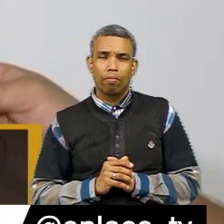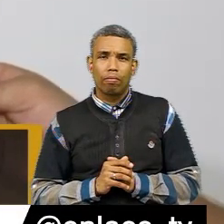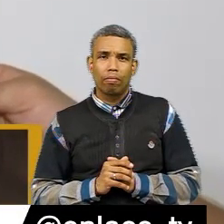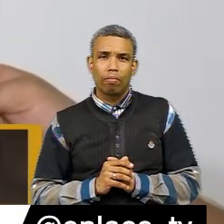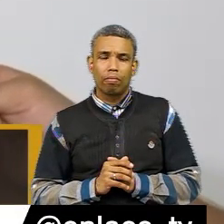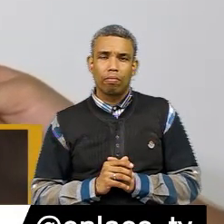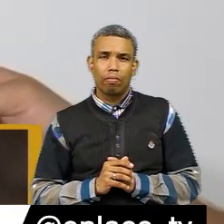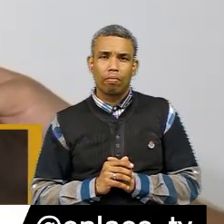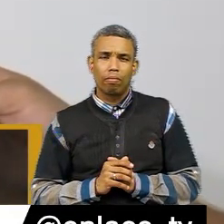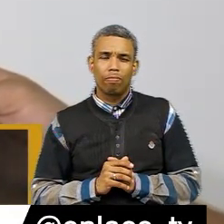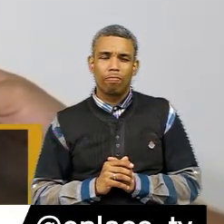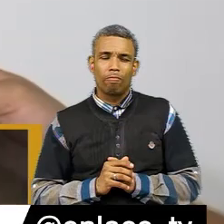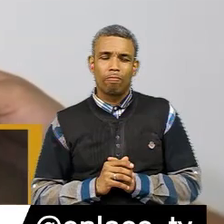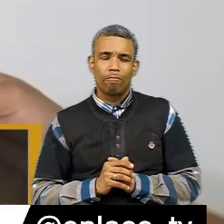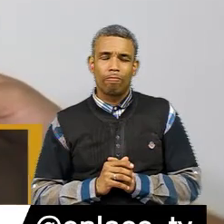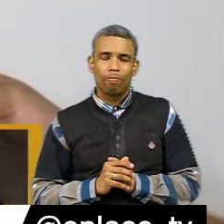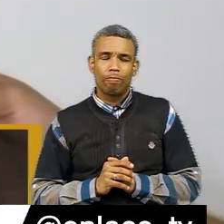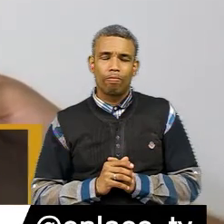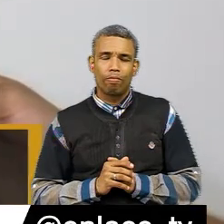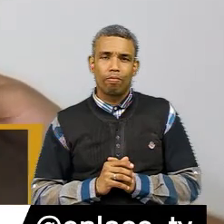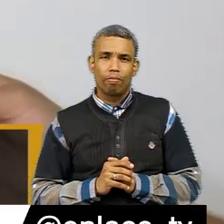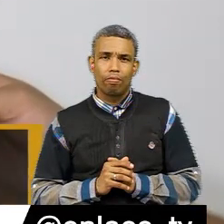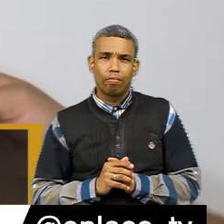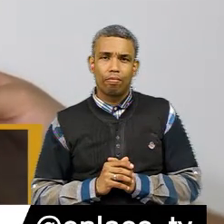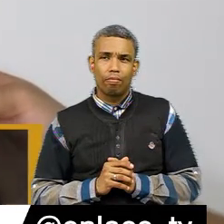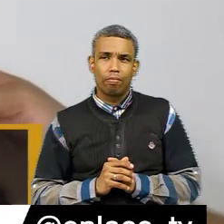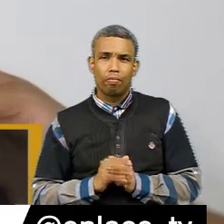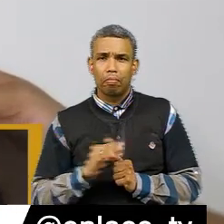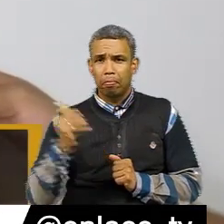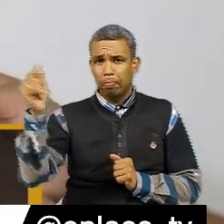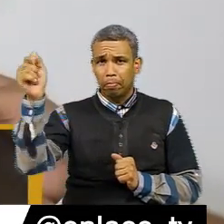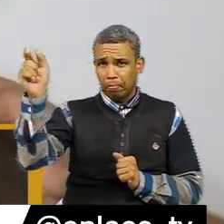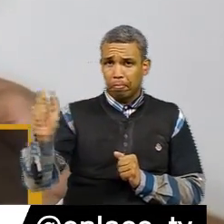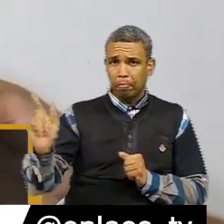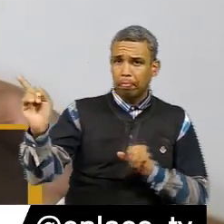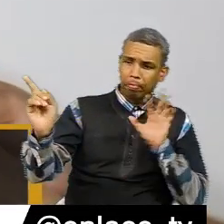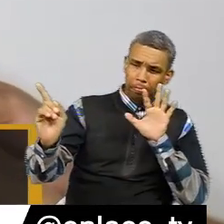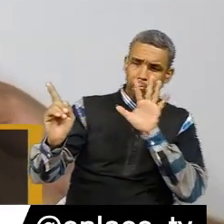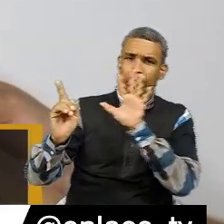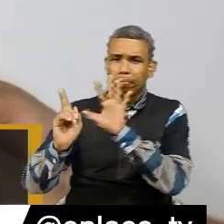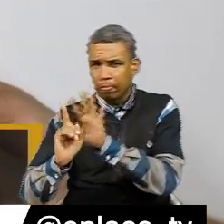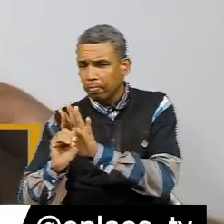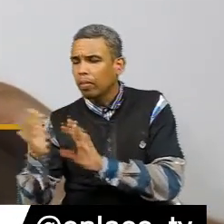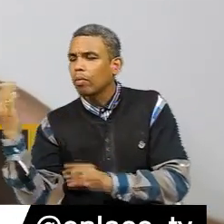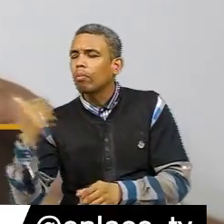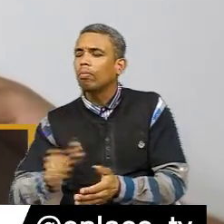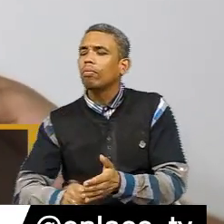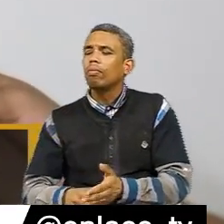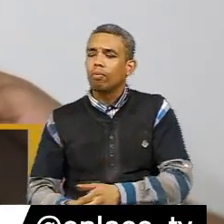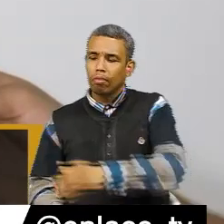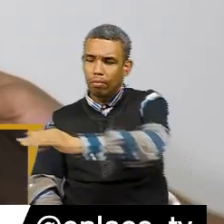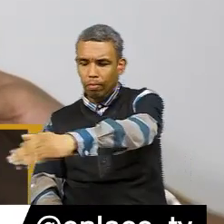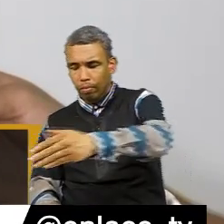alias Kevin, pues apareció con solicitud de antecedentes, ya le reposa